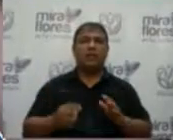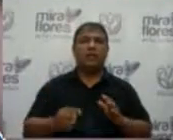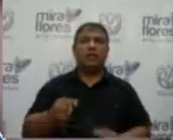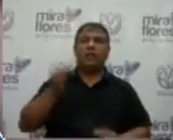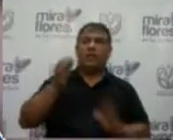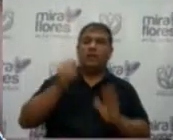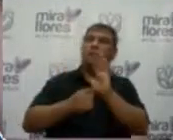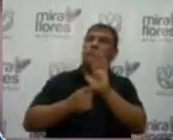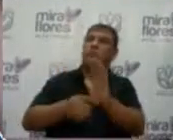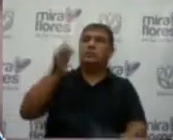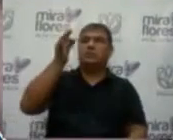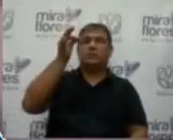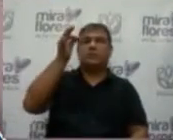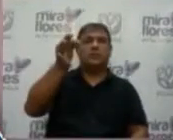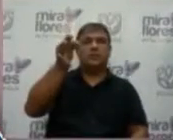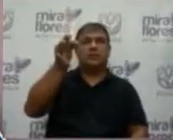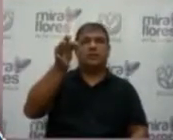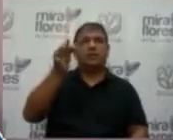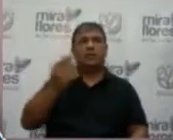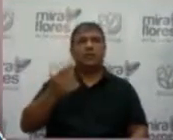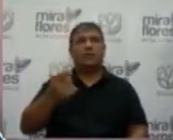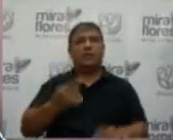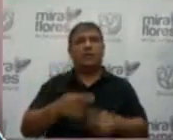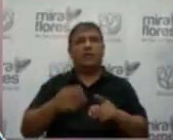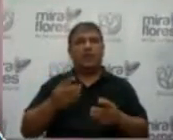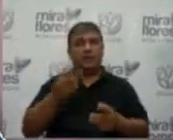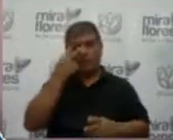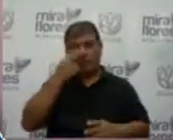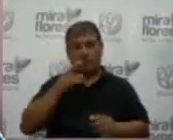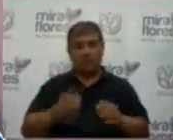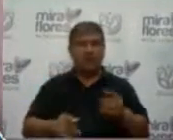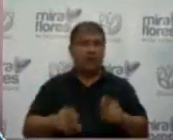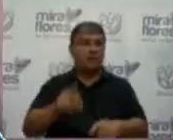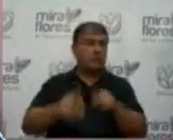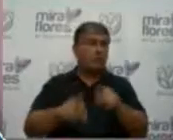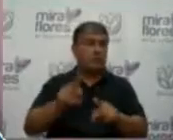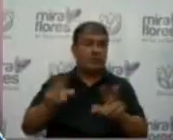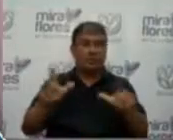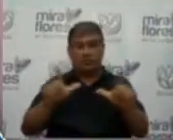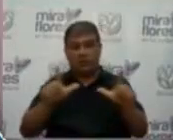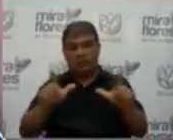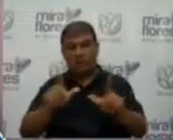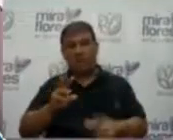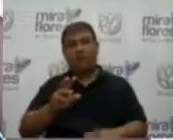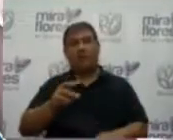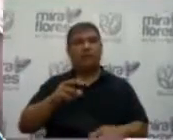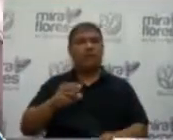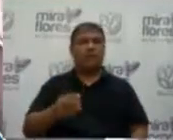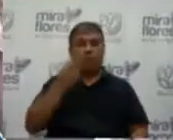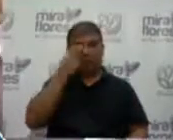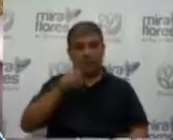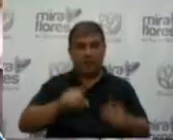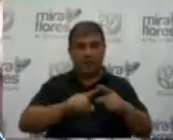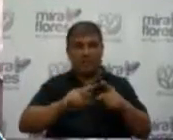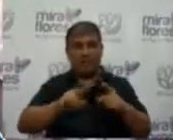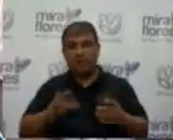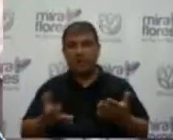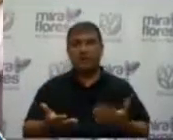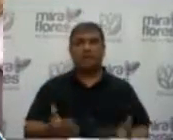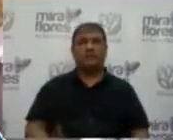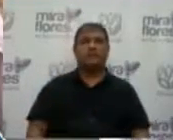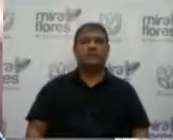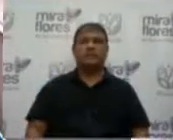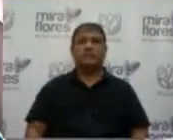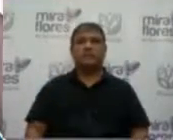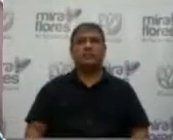mostrarla, por favor, para que la vean los quienes nos siguen por Mira TV. Muchas gracias por la